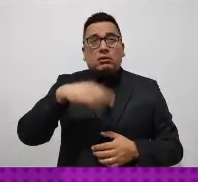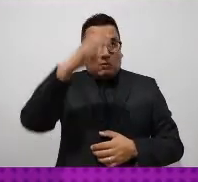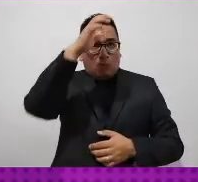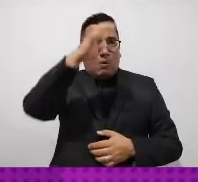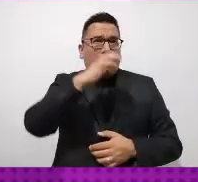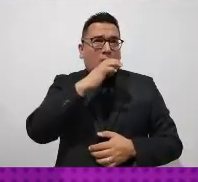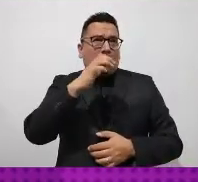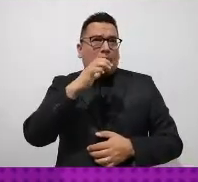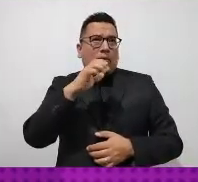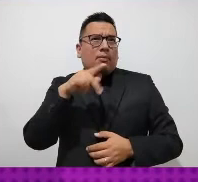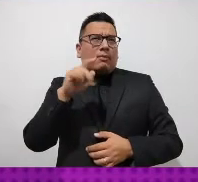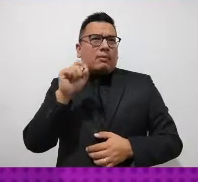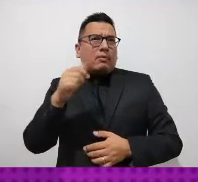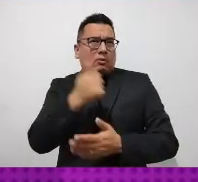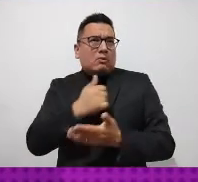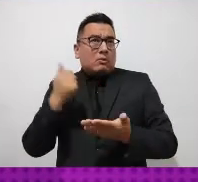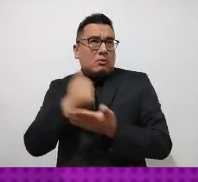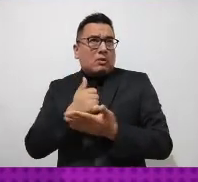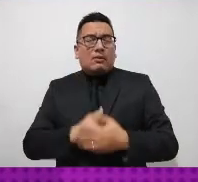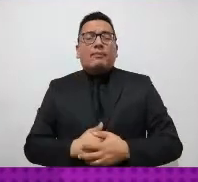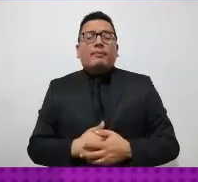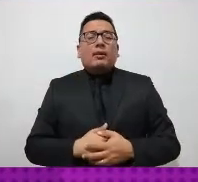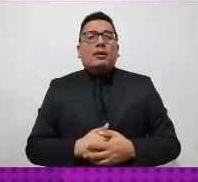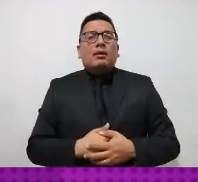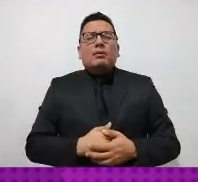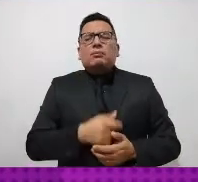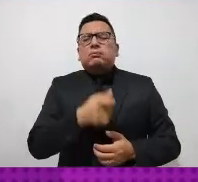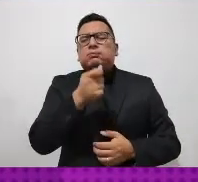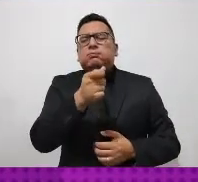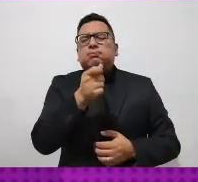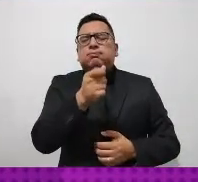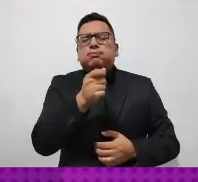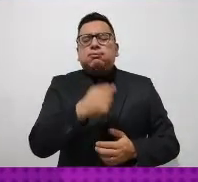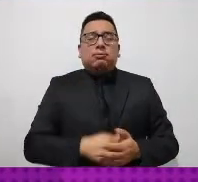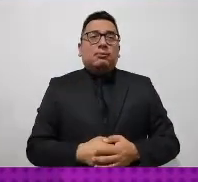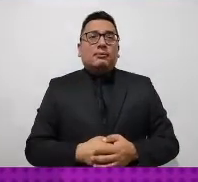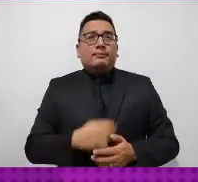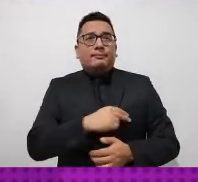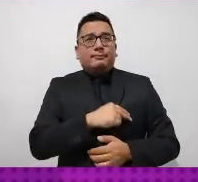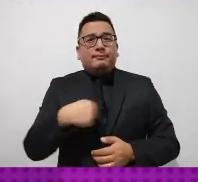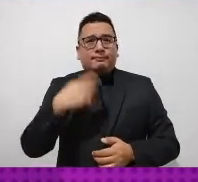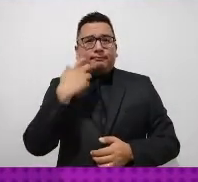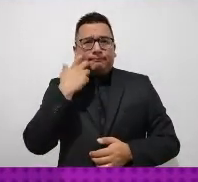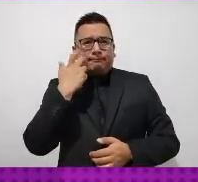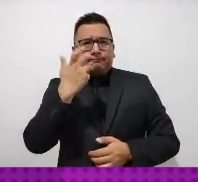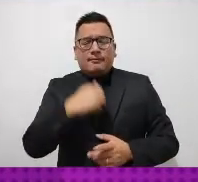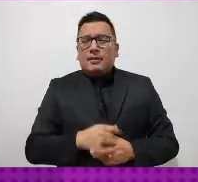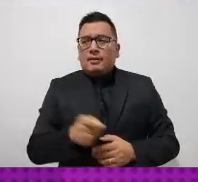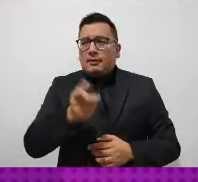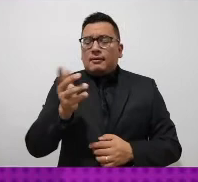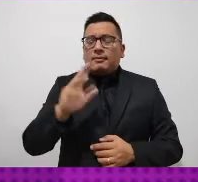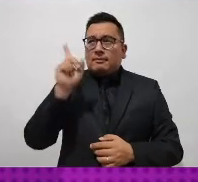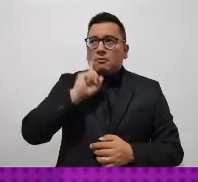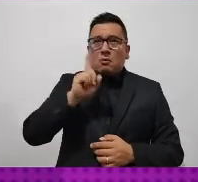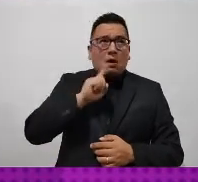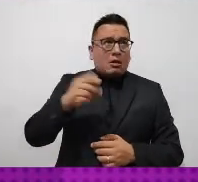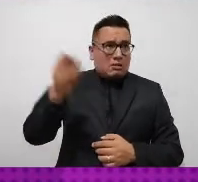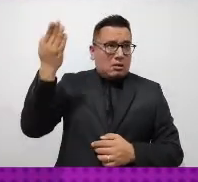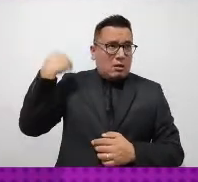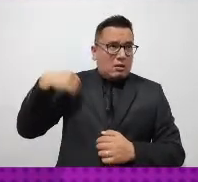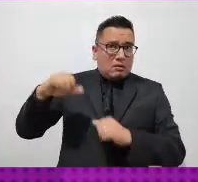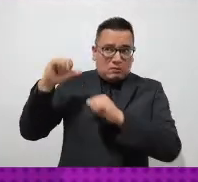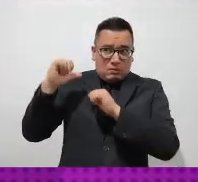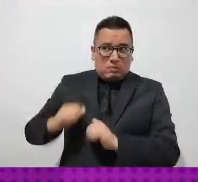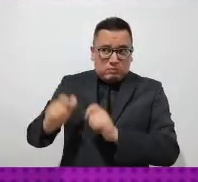y también a nivel municipal. En este programa buscamos acercarnos a las mujeres que